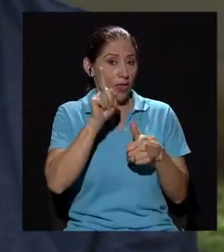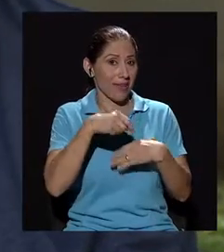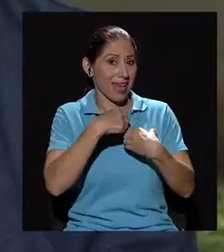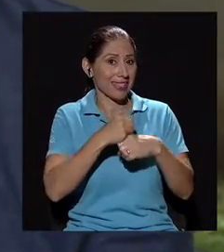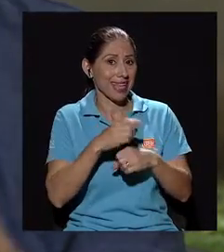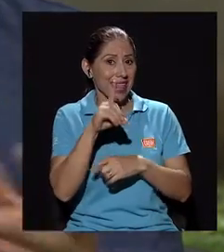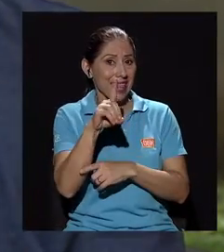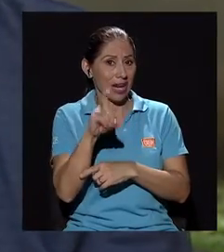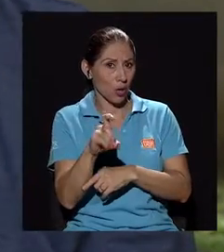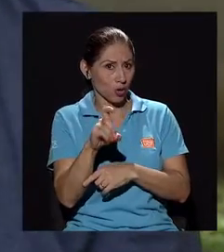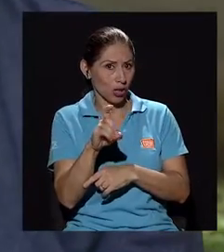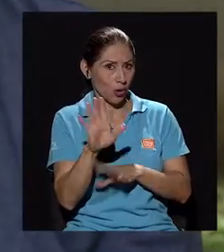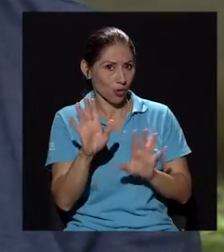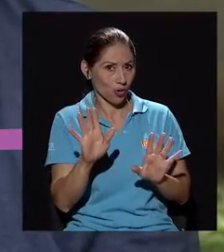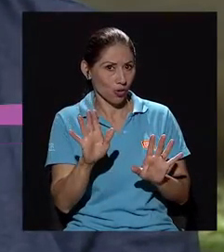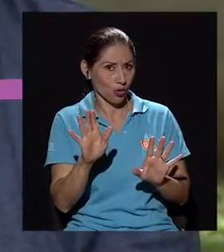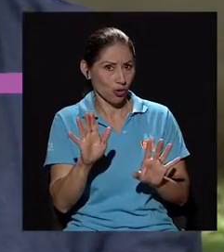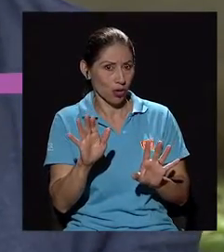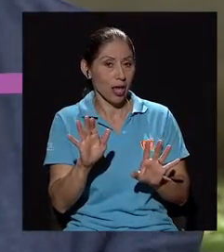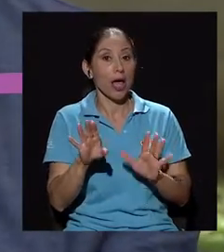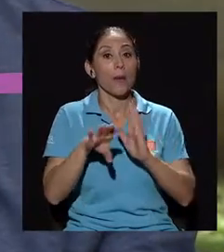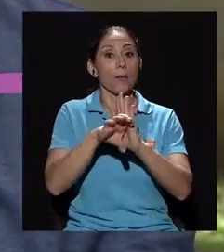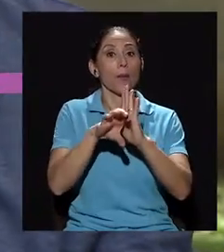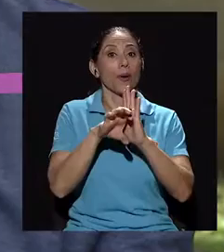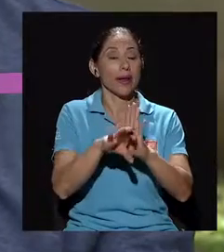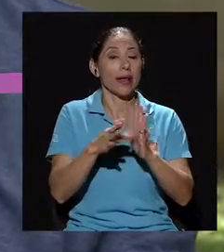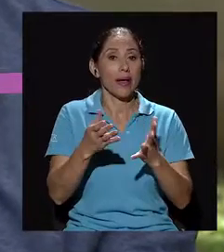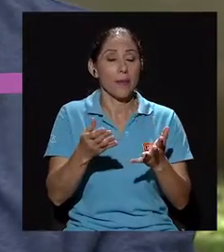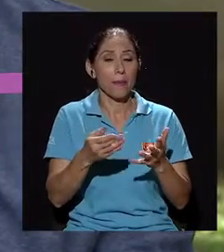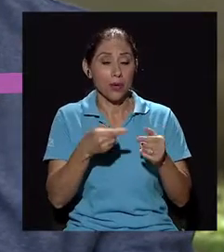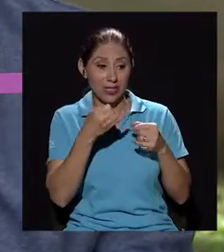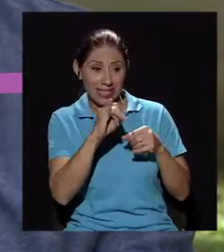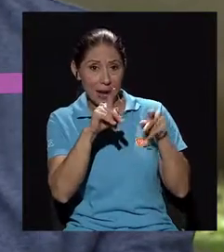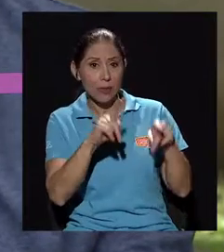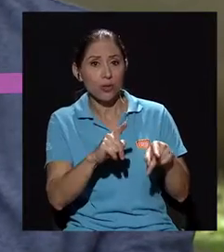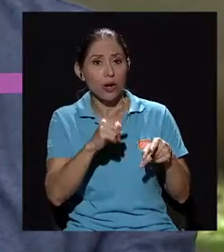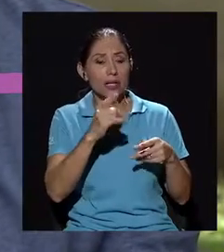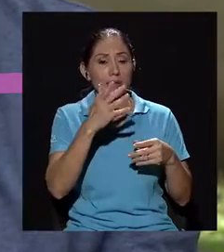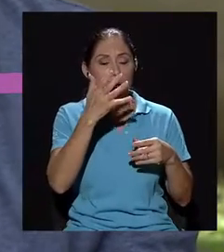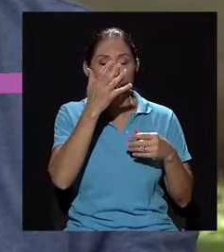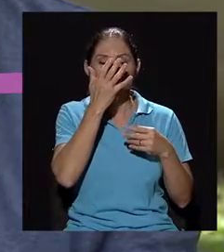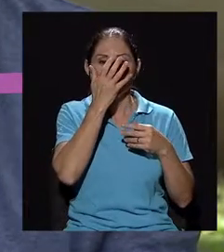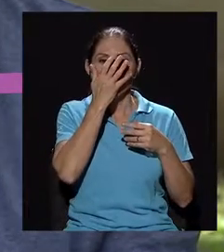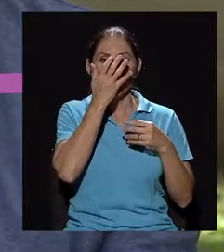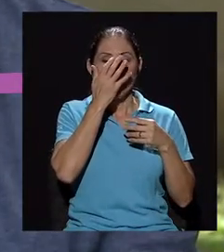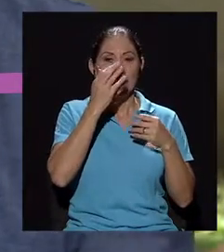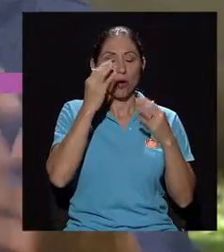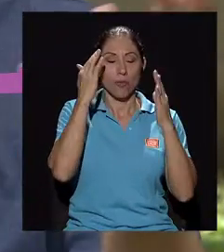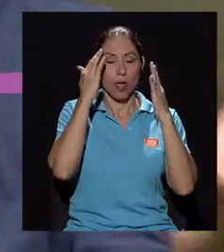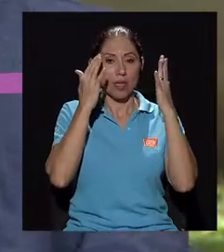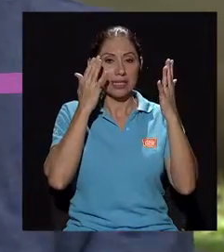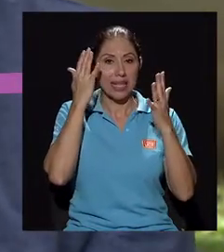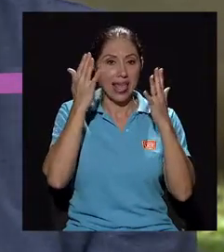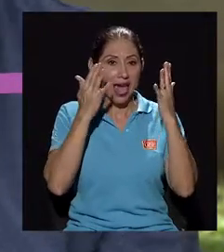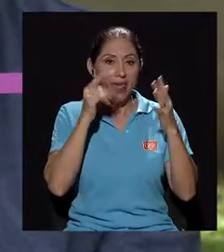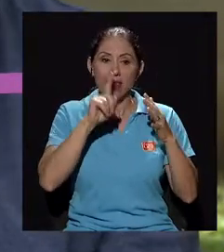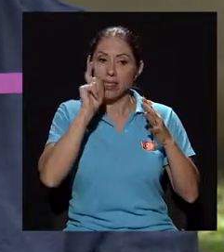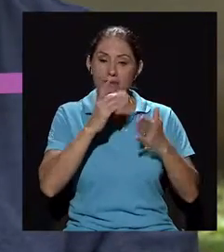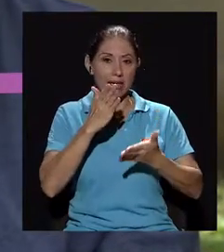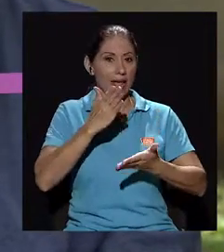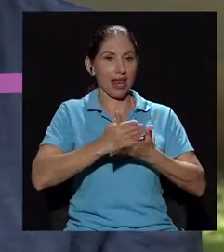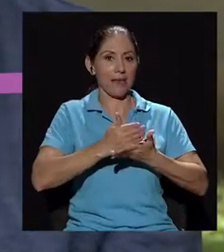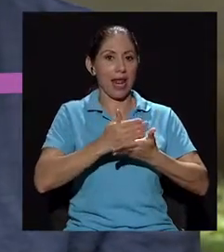hay que quitar sedación para descartar que sea la sedación, ¿verdad? Lo que está ocasionando, ¿verdad? Esa no reacción, ¿verdad? Que